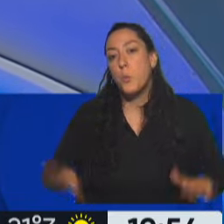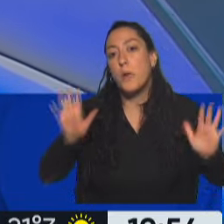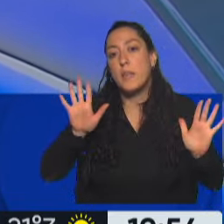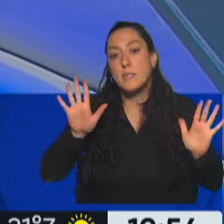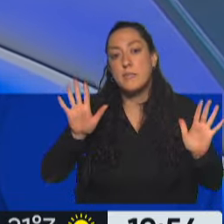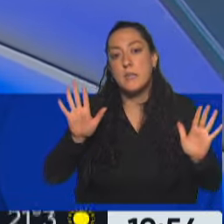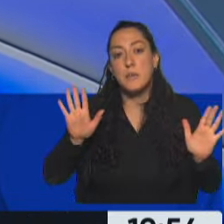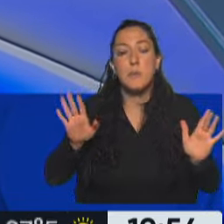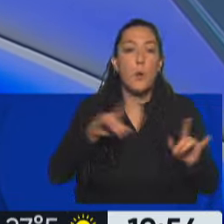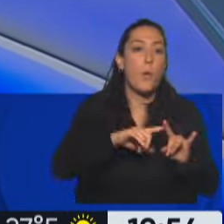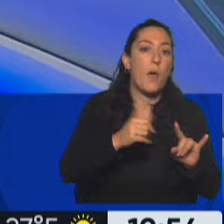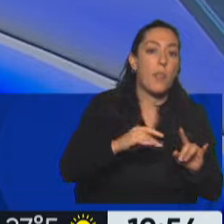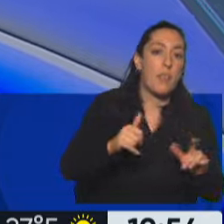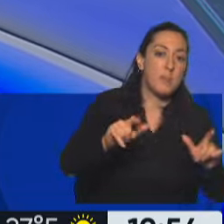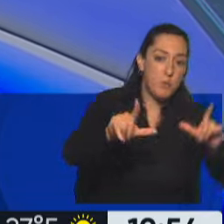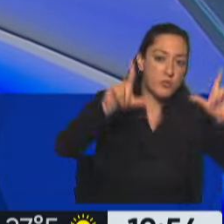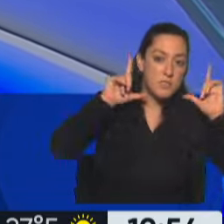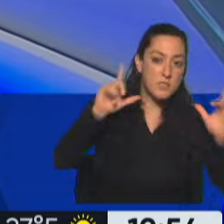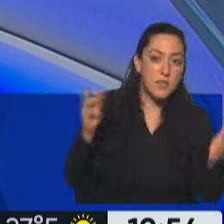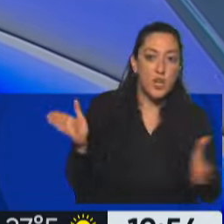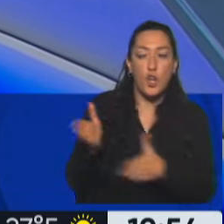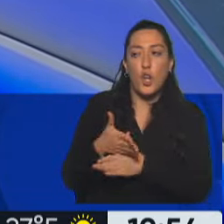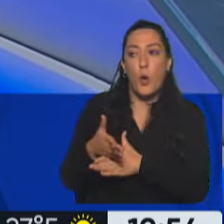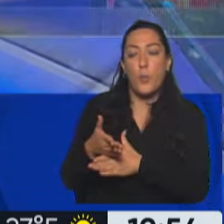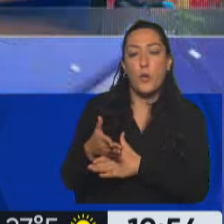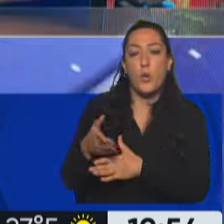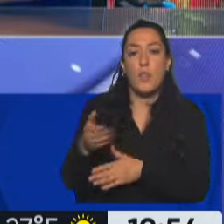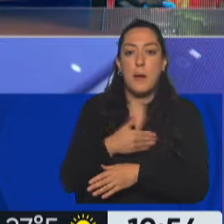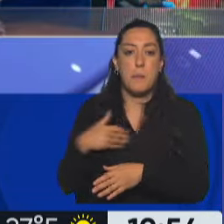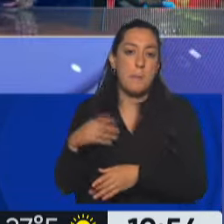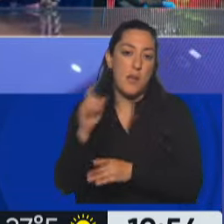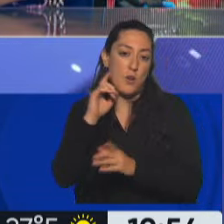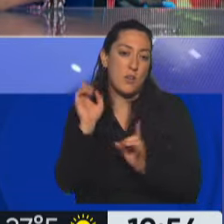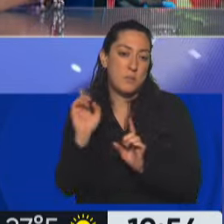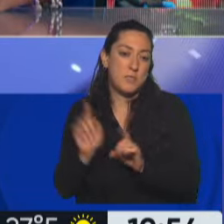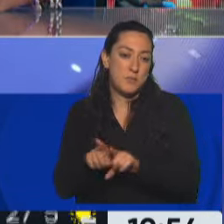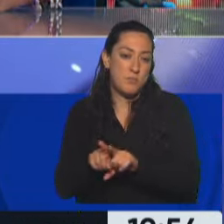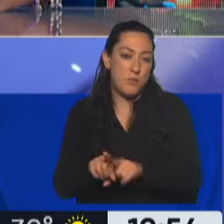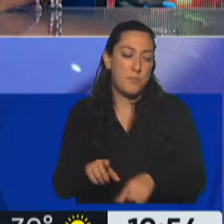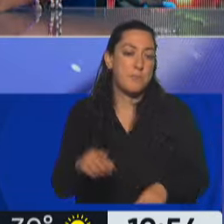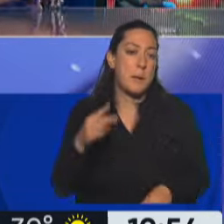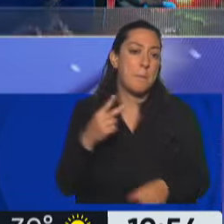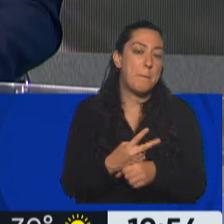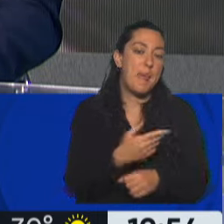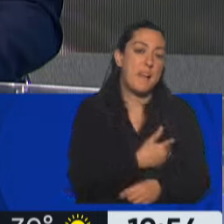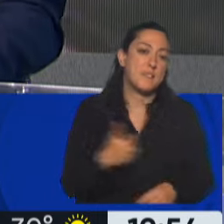que tiene Wanda Nara no la tiene el novio Entiendo. De Tamara Báez. No es lo mismo, pero madrastra no, Wanda.